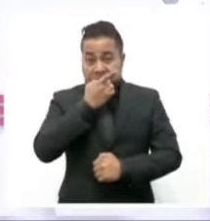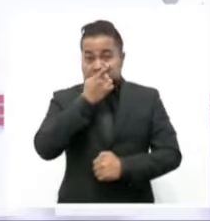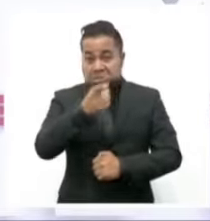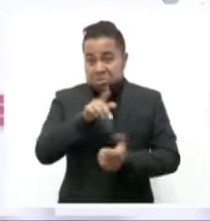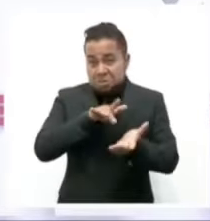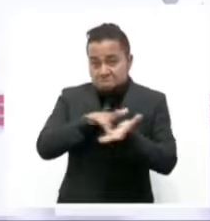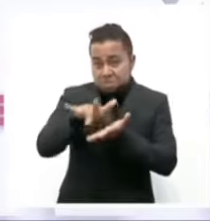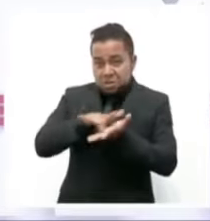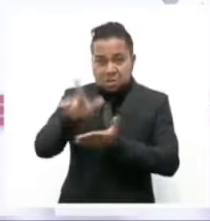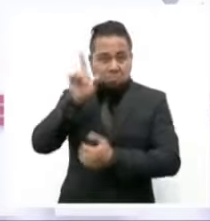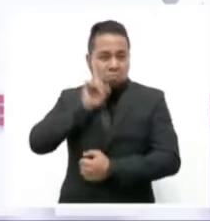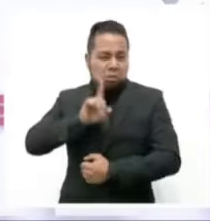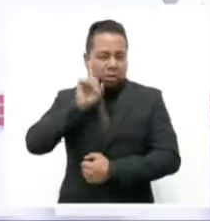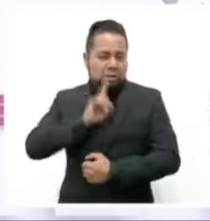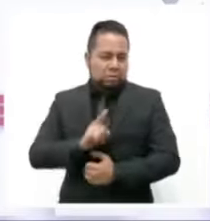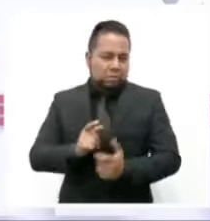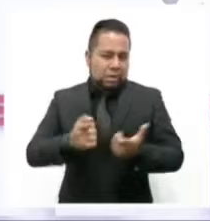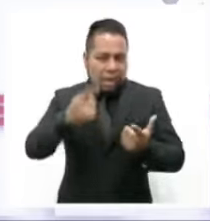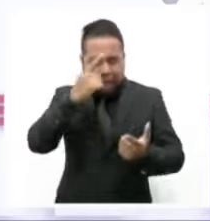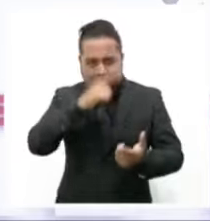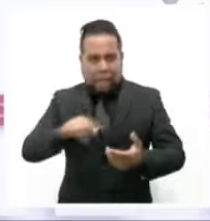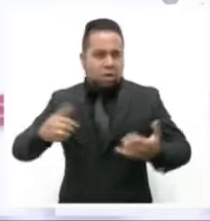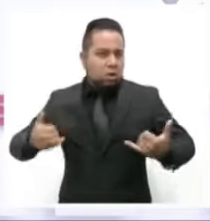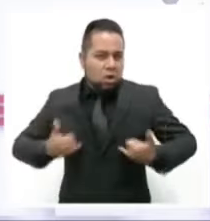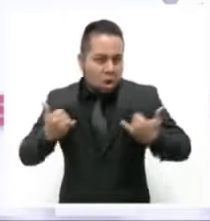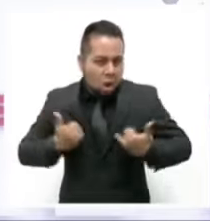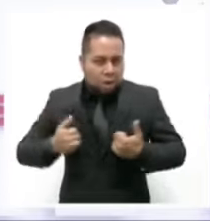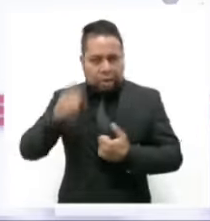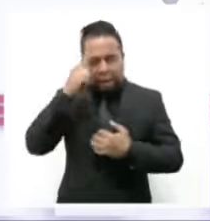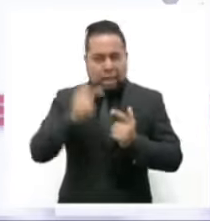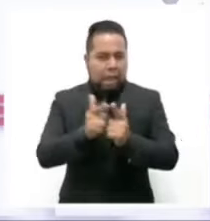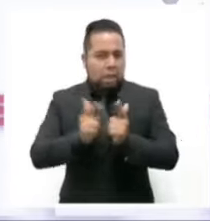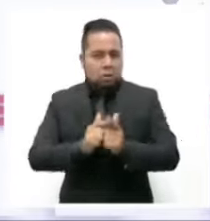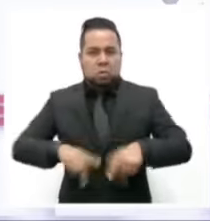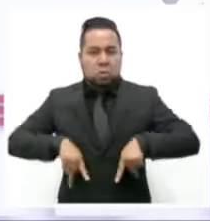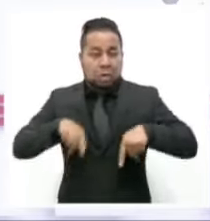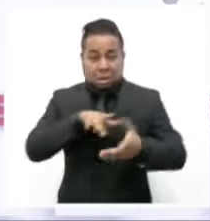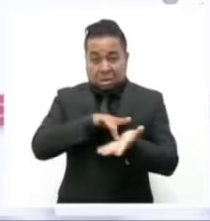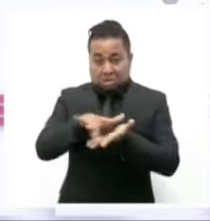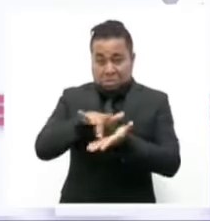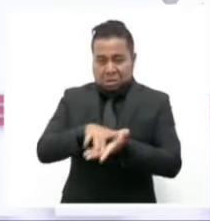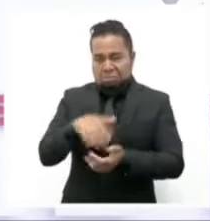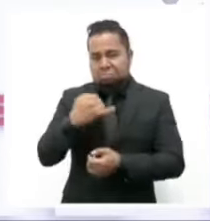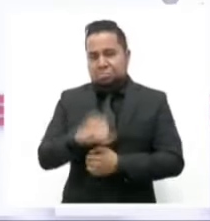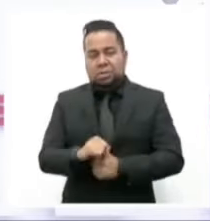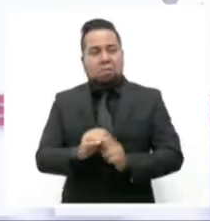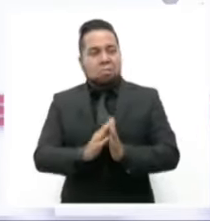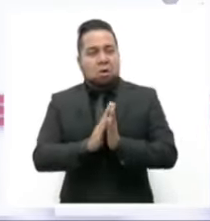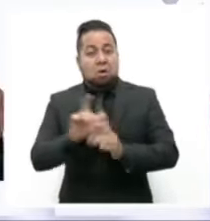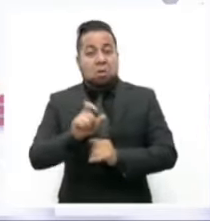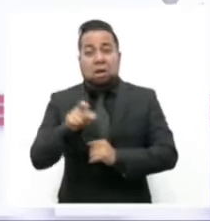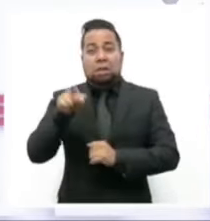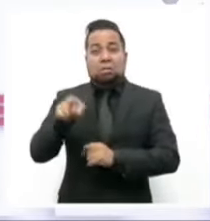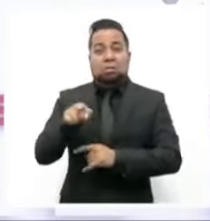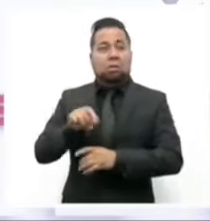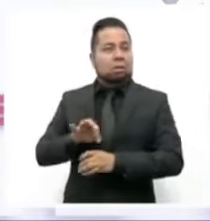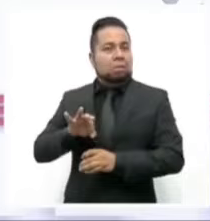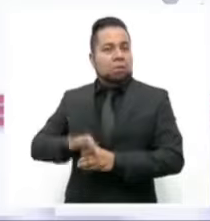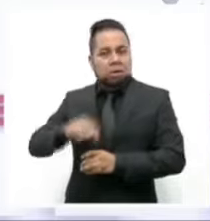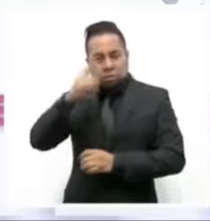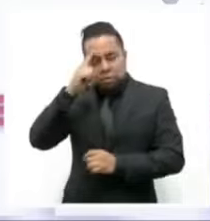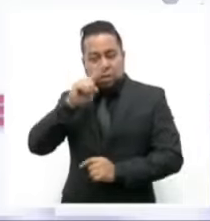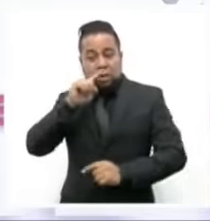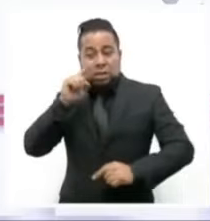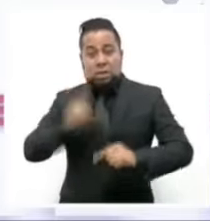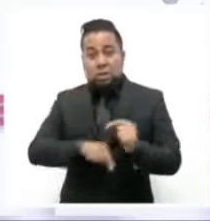a apoyar a las mujeres a los jóvenes a los grupos vulnerables cuando en los hechos ha votado para eliminar